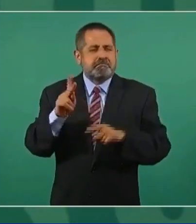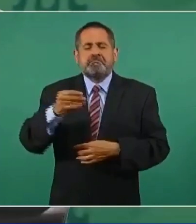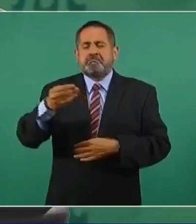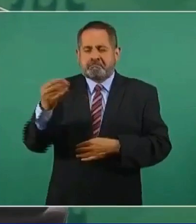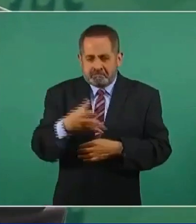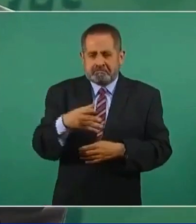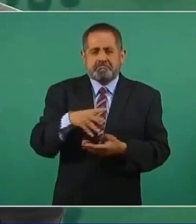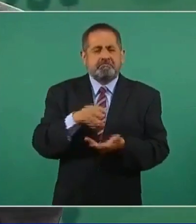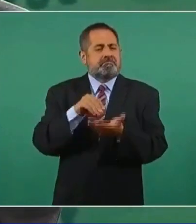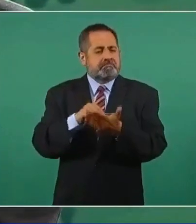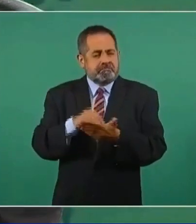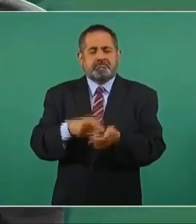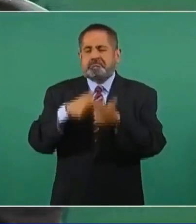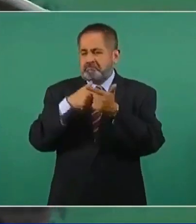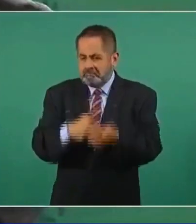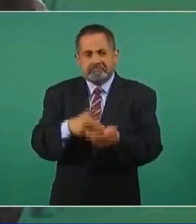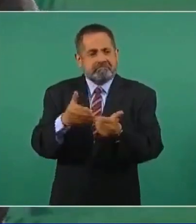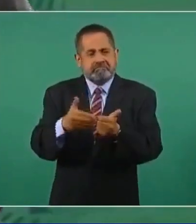continuó